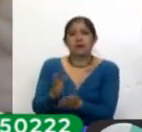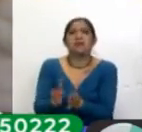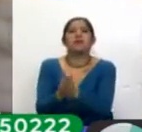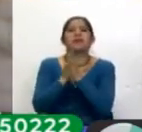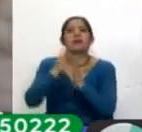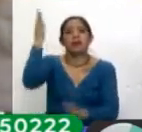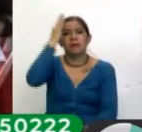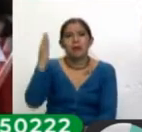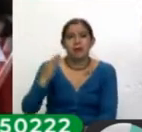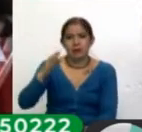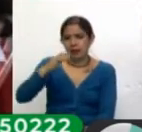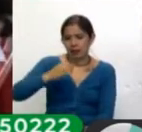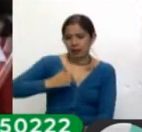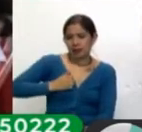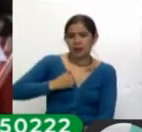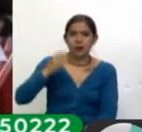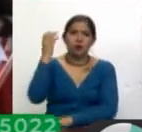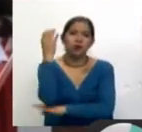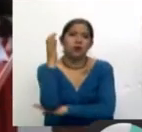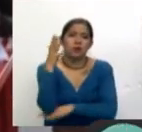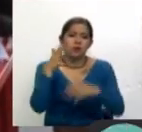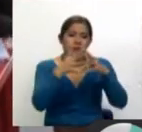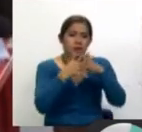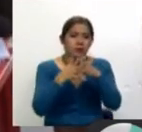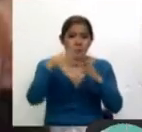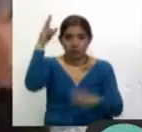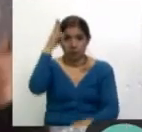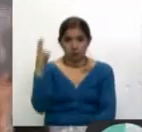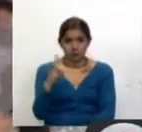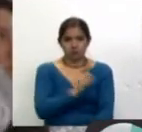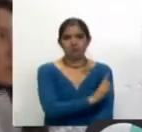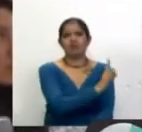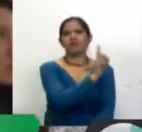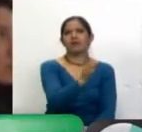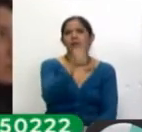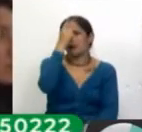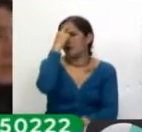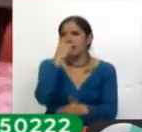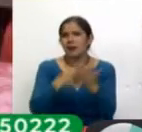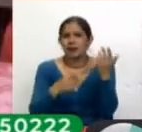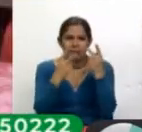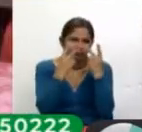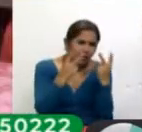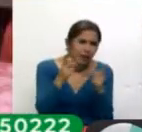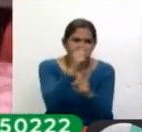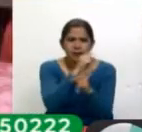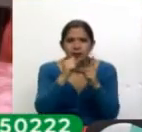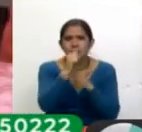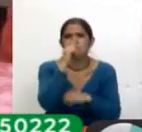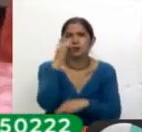Colombia, Estados Unidos y Venezuela, con el representante de Juan Guaidó, para abordar la situación en Bolivia.